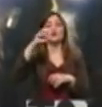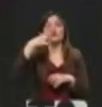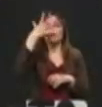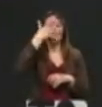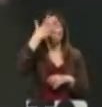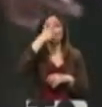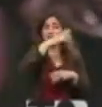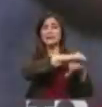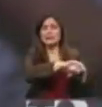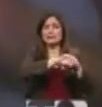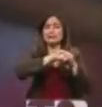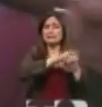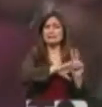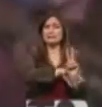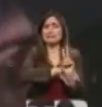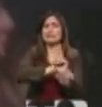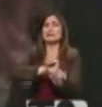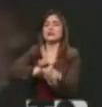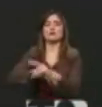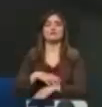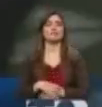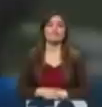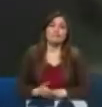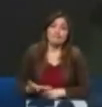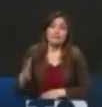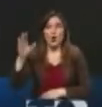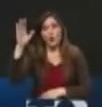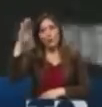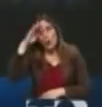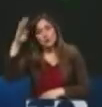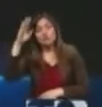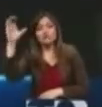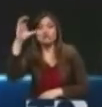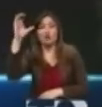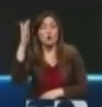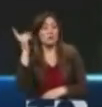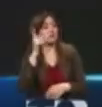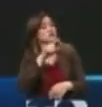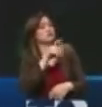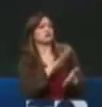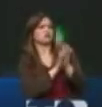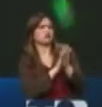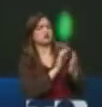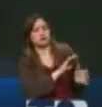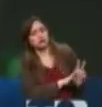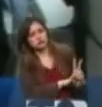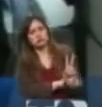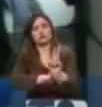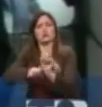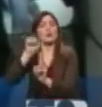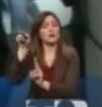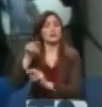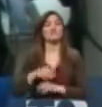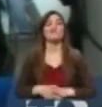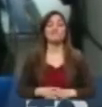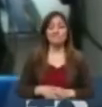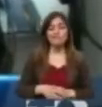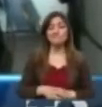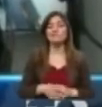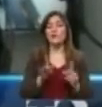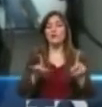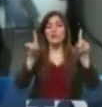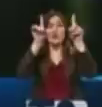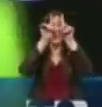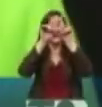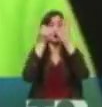de seguridad se dio cumplimiento a los requerimientos de Interpol Colombia en el límite internacional de Rumichaca, luego de verificar los datos